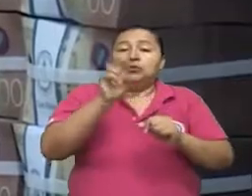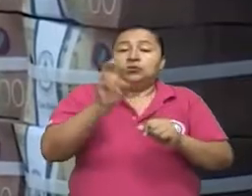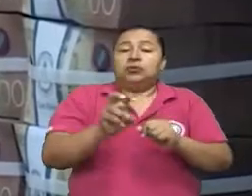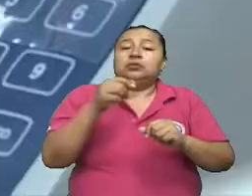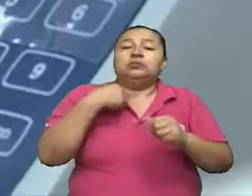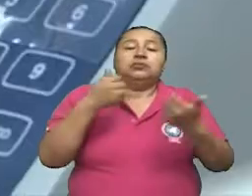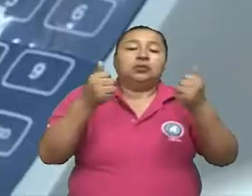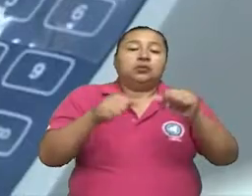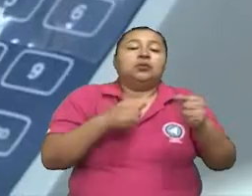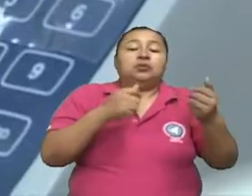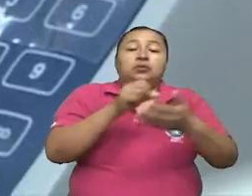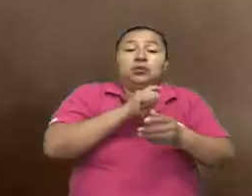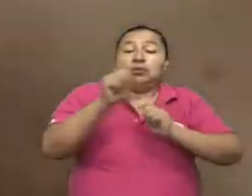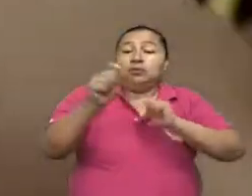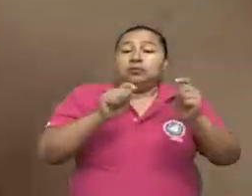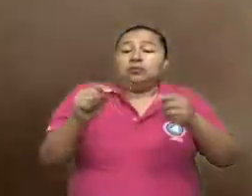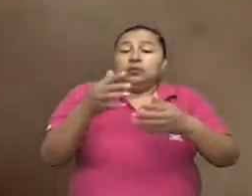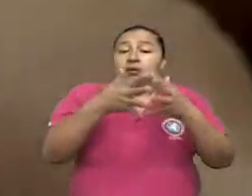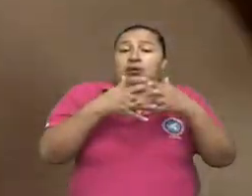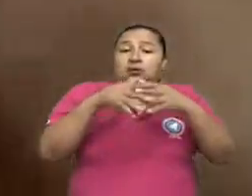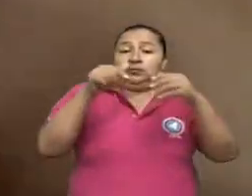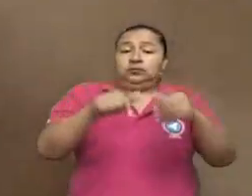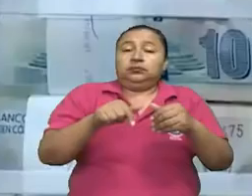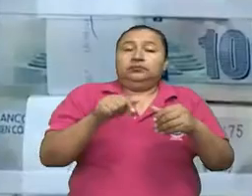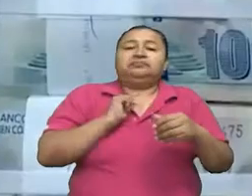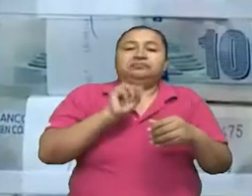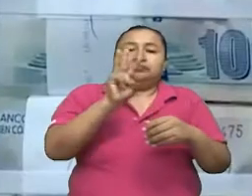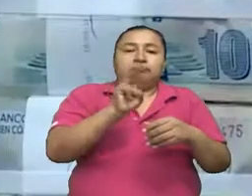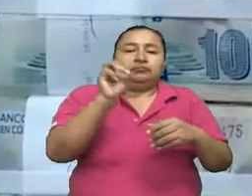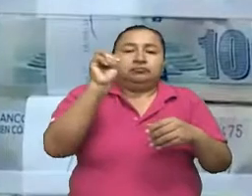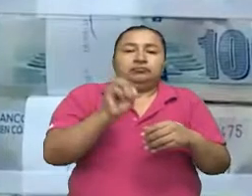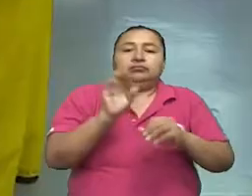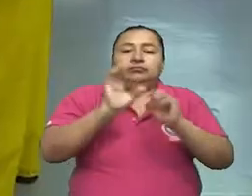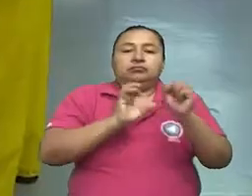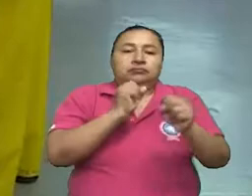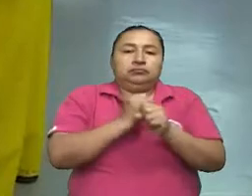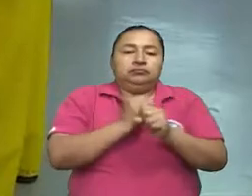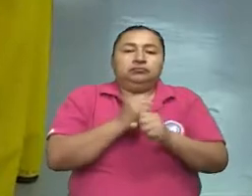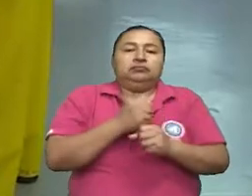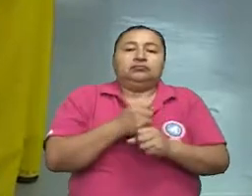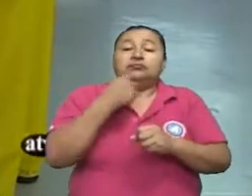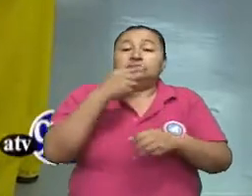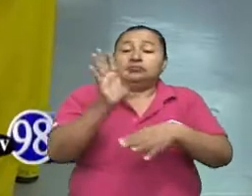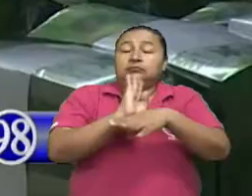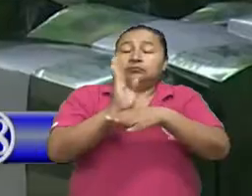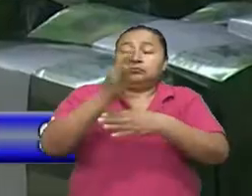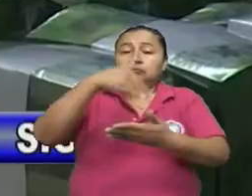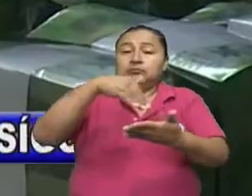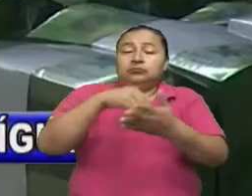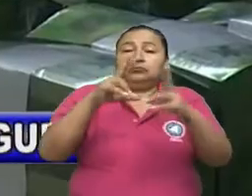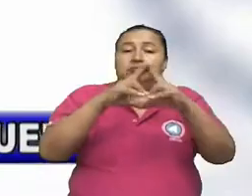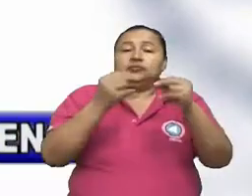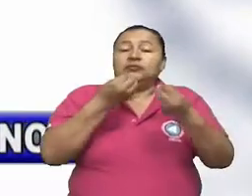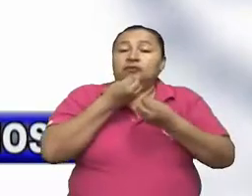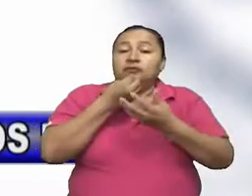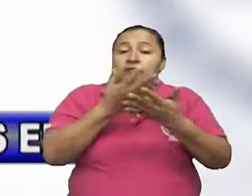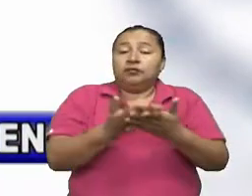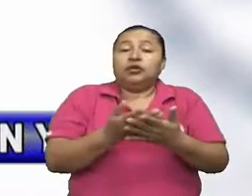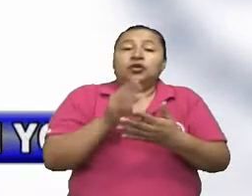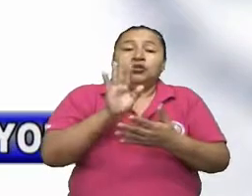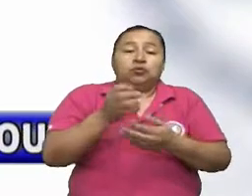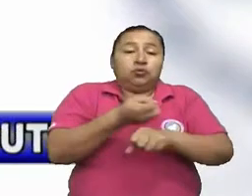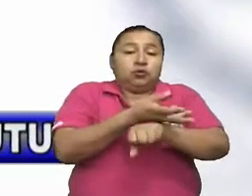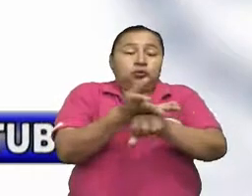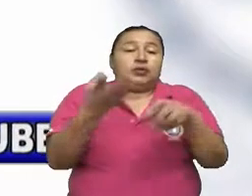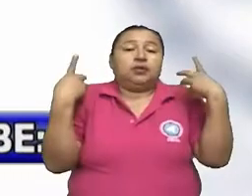respecto al dólar de los Estados Unidos de América en 3% anual. El Banco Central de Nicaragua informa que su consejo